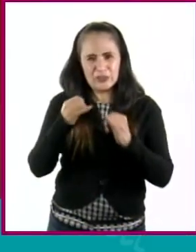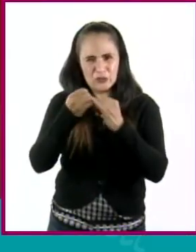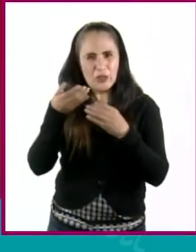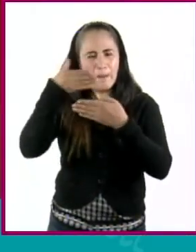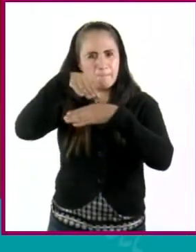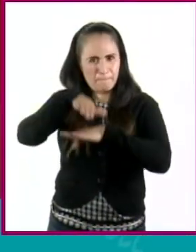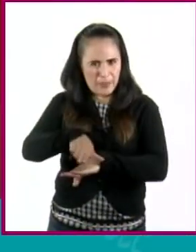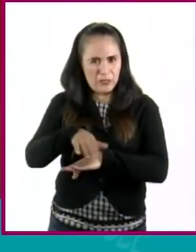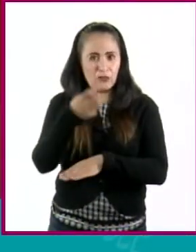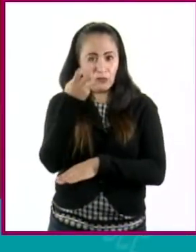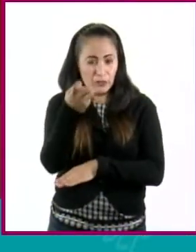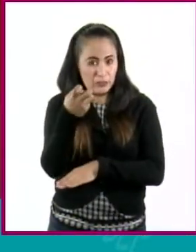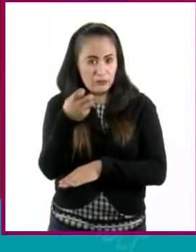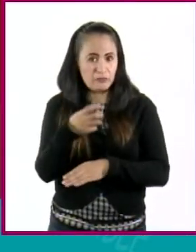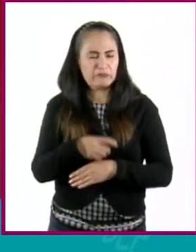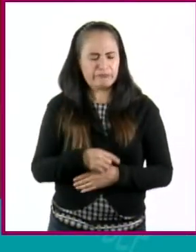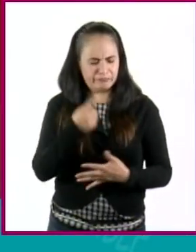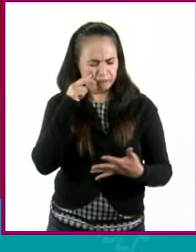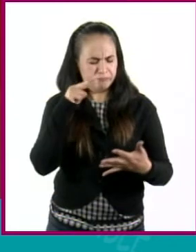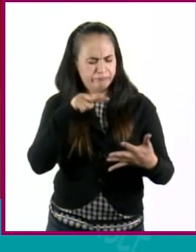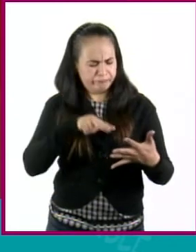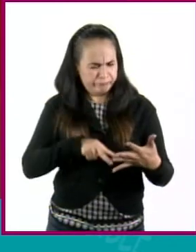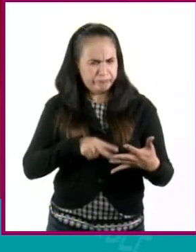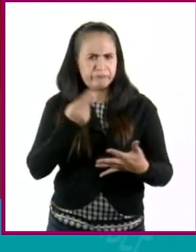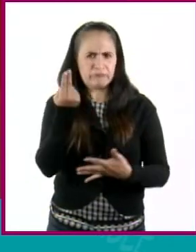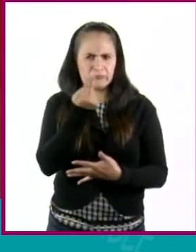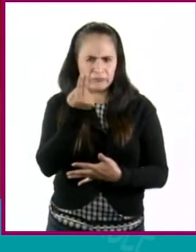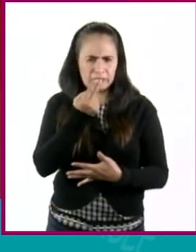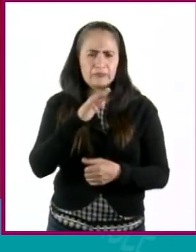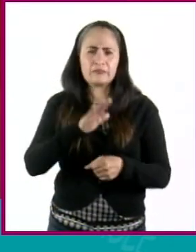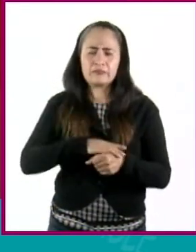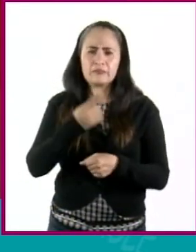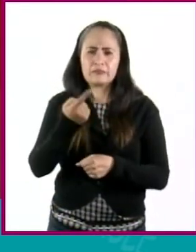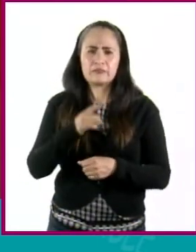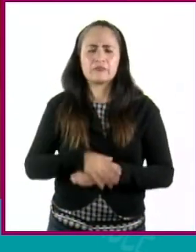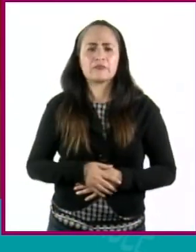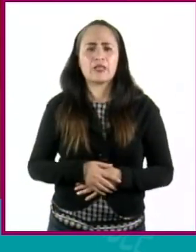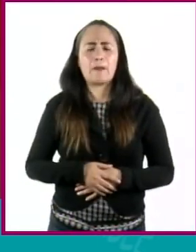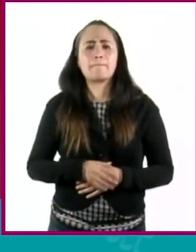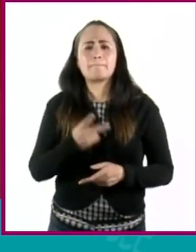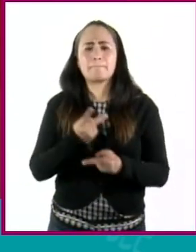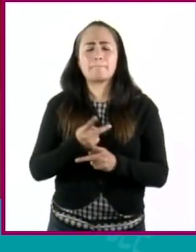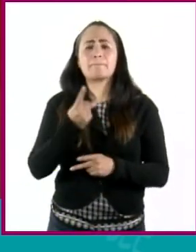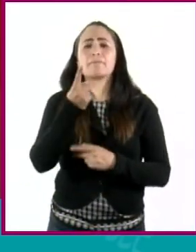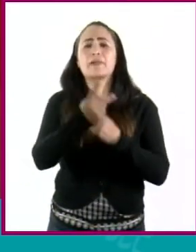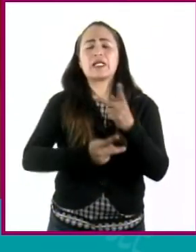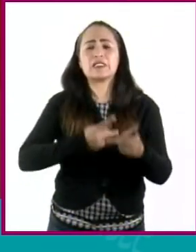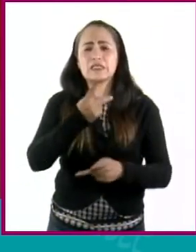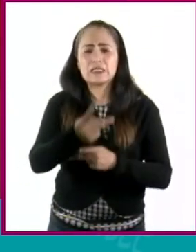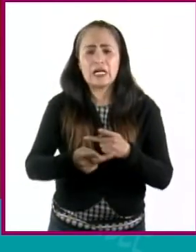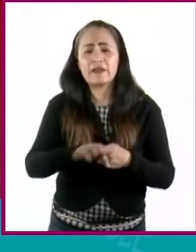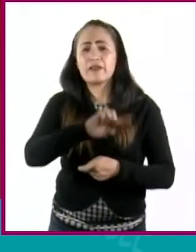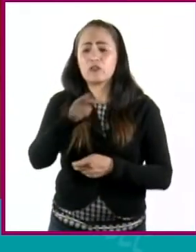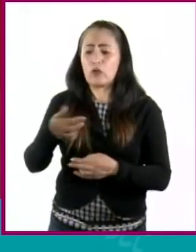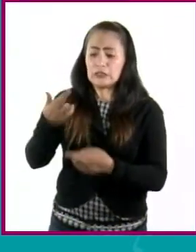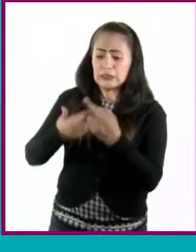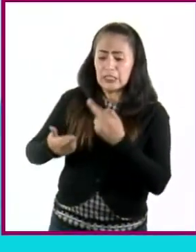lo tengan en cuenta, porque al final les indica cuánto de lo que están prestando no está regresando a la